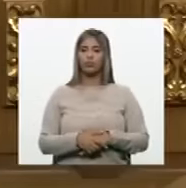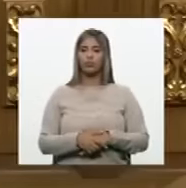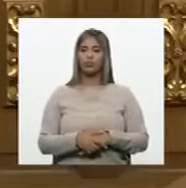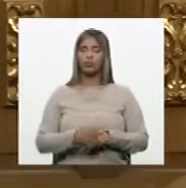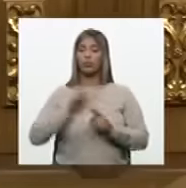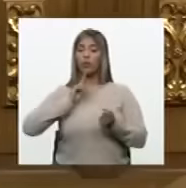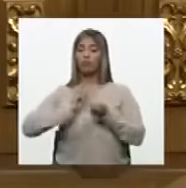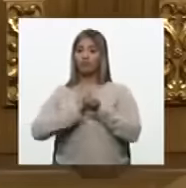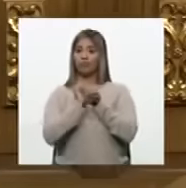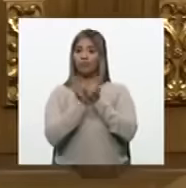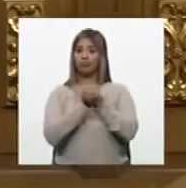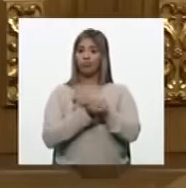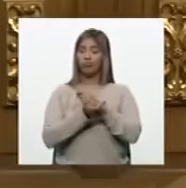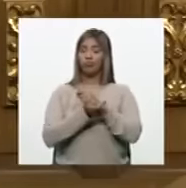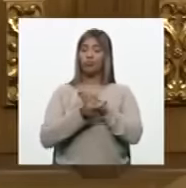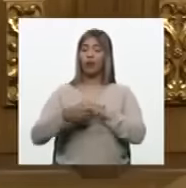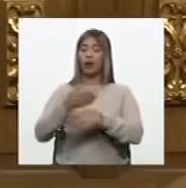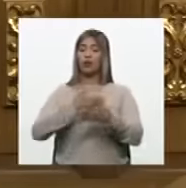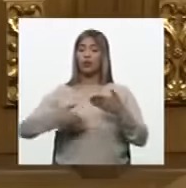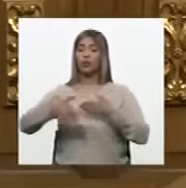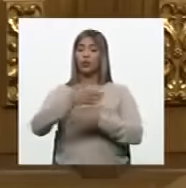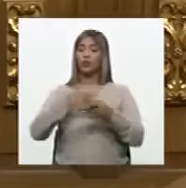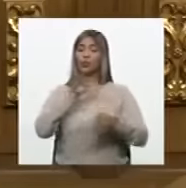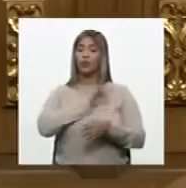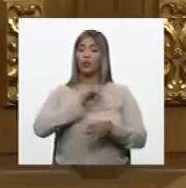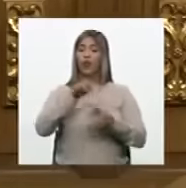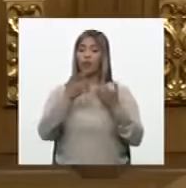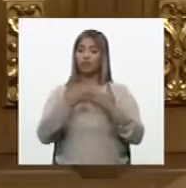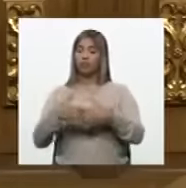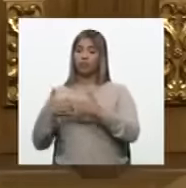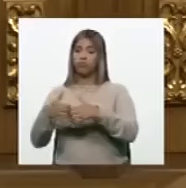para transformar las relaciones sociales y de producción.